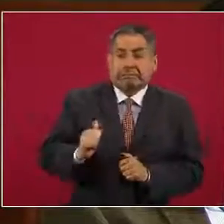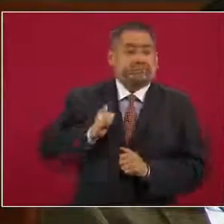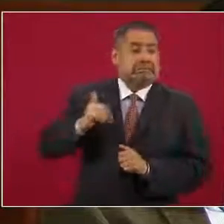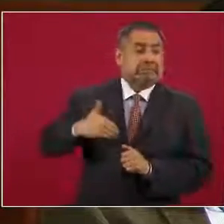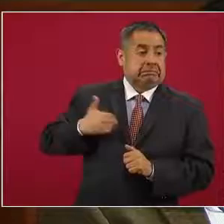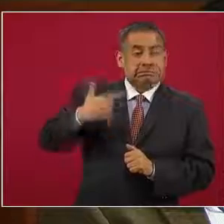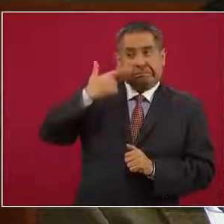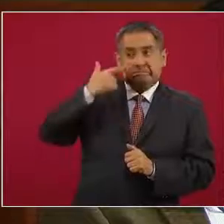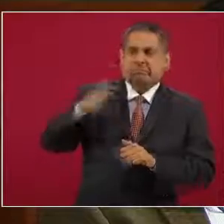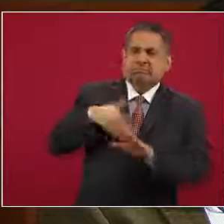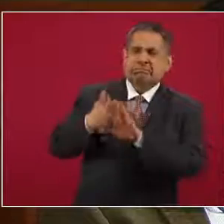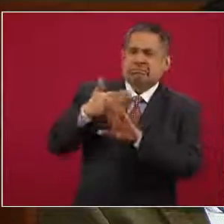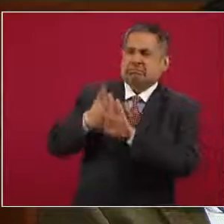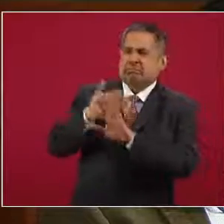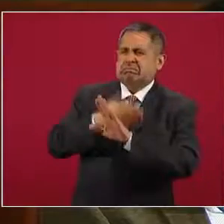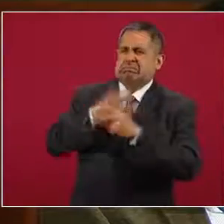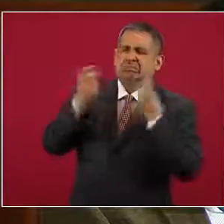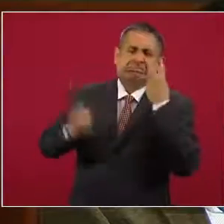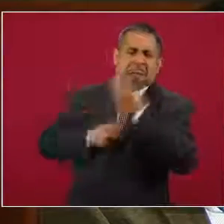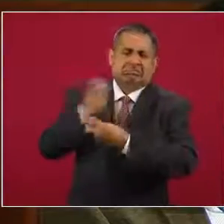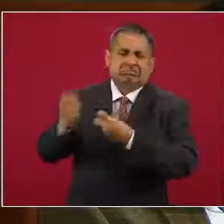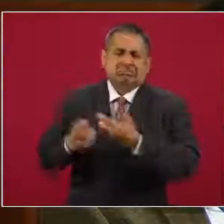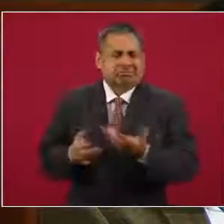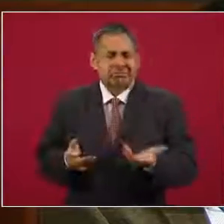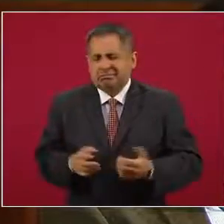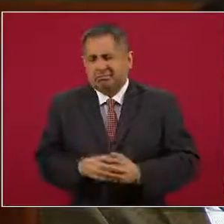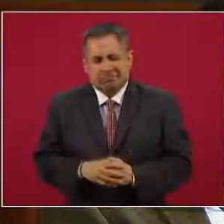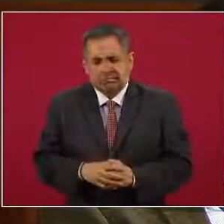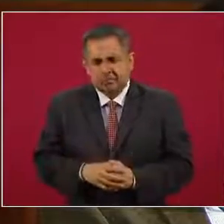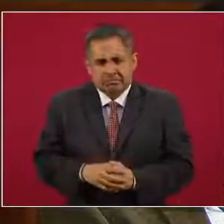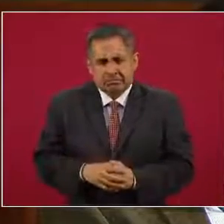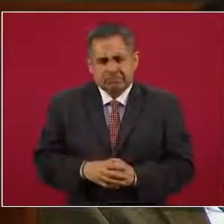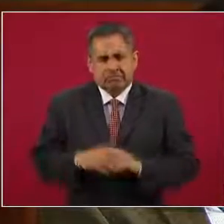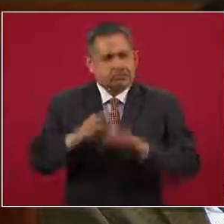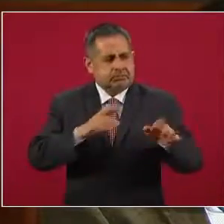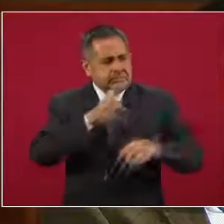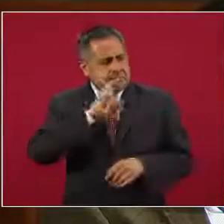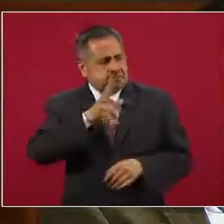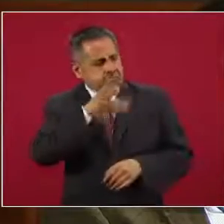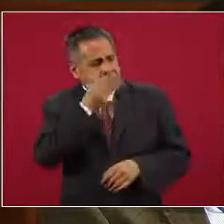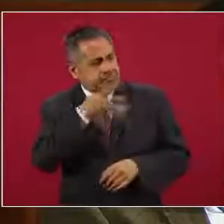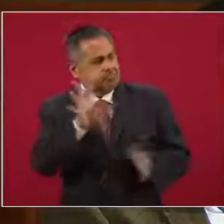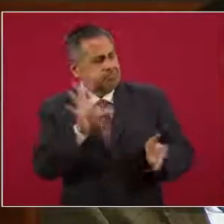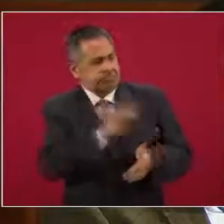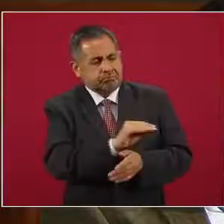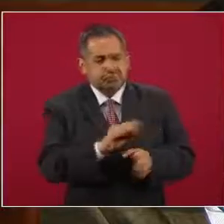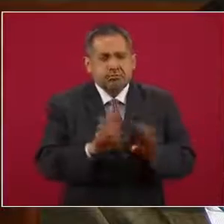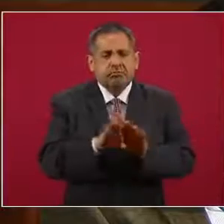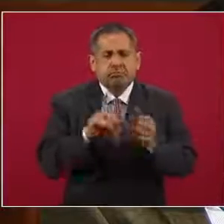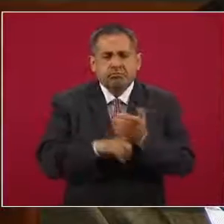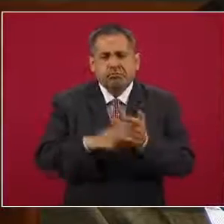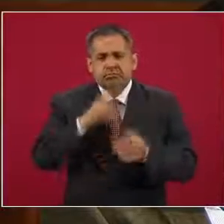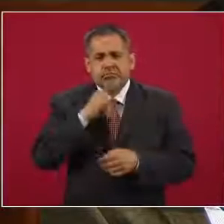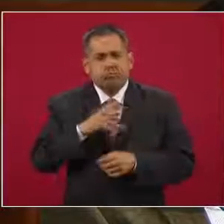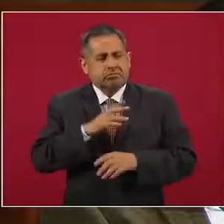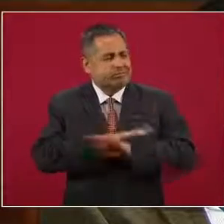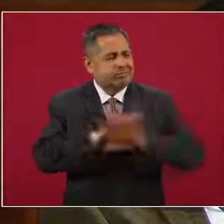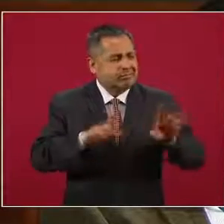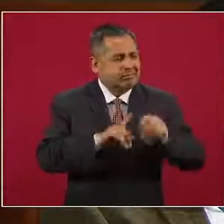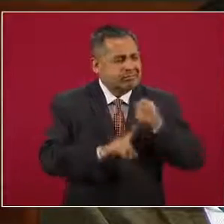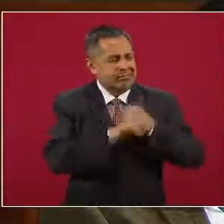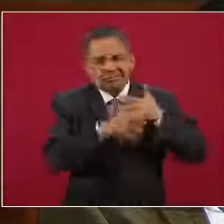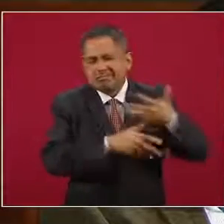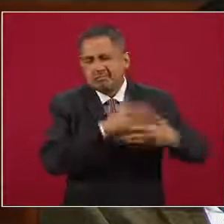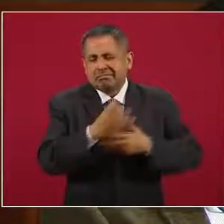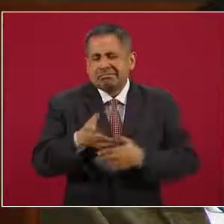en efecto, para golpearlo a usted. ¿Qué mejor forma de callar voces? ¿Qué mejor forma de evitar este